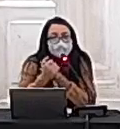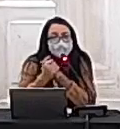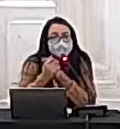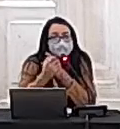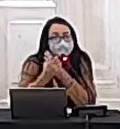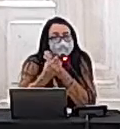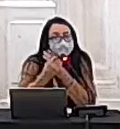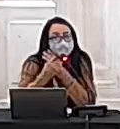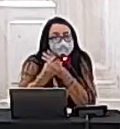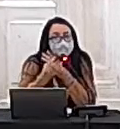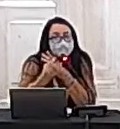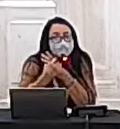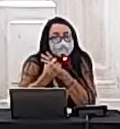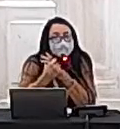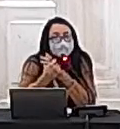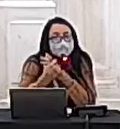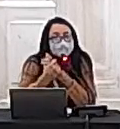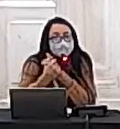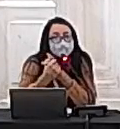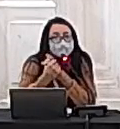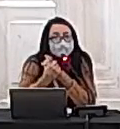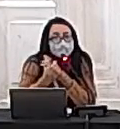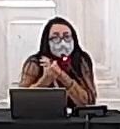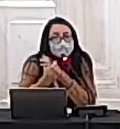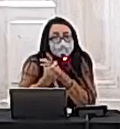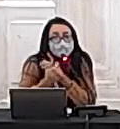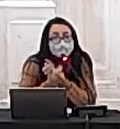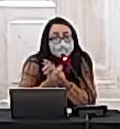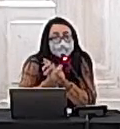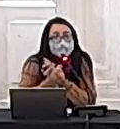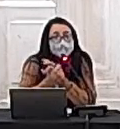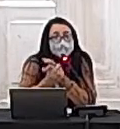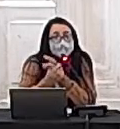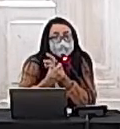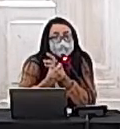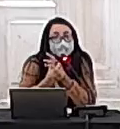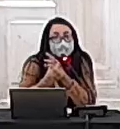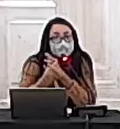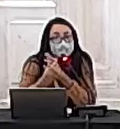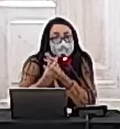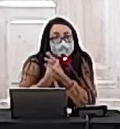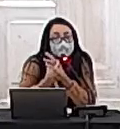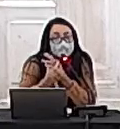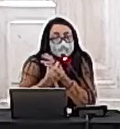coordinadores de los convencionales, le agradecería enviarlo al correo